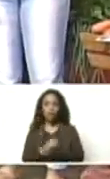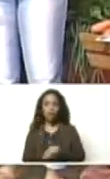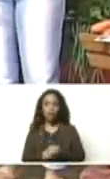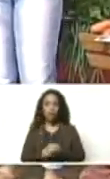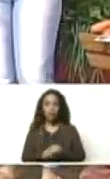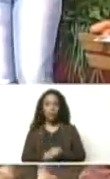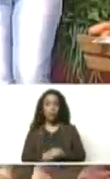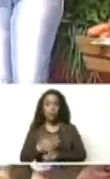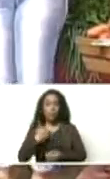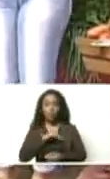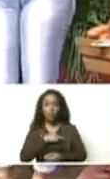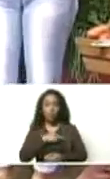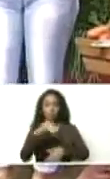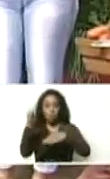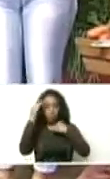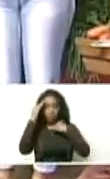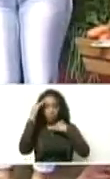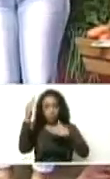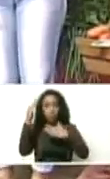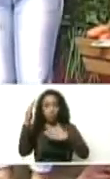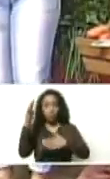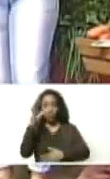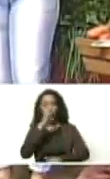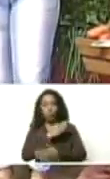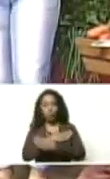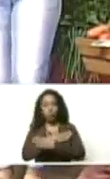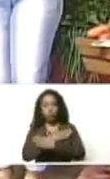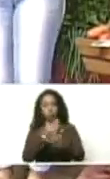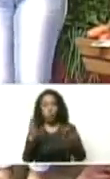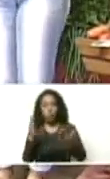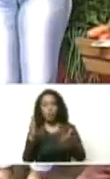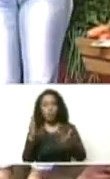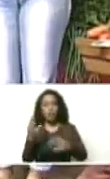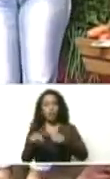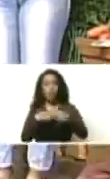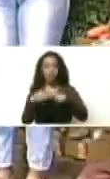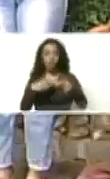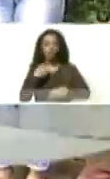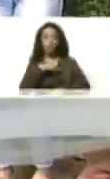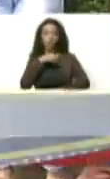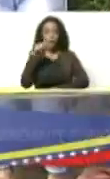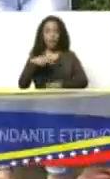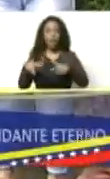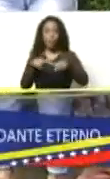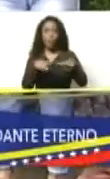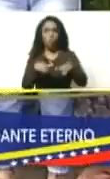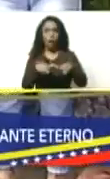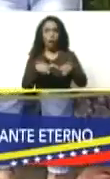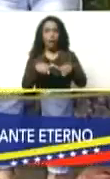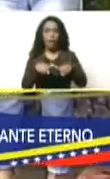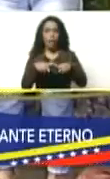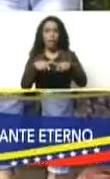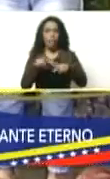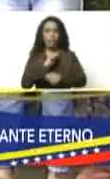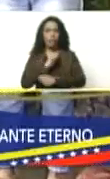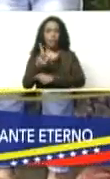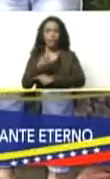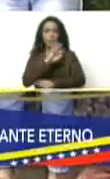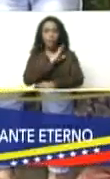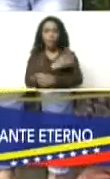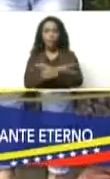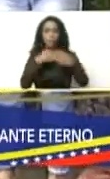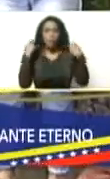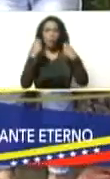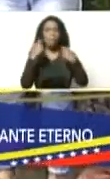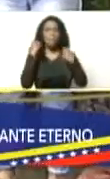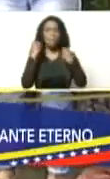damos un saludo solidario y revolucionario. Estamos desde este espacio de transferencia del poder popular